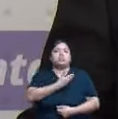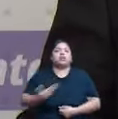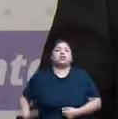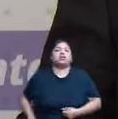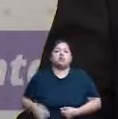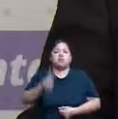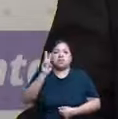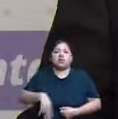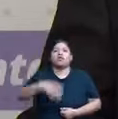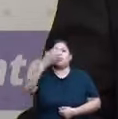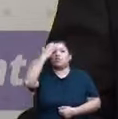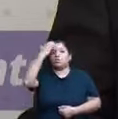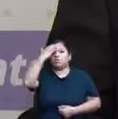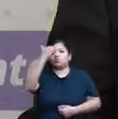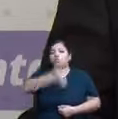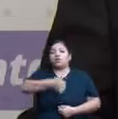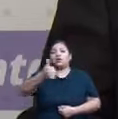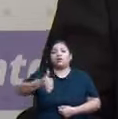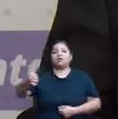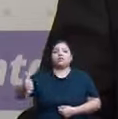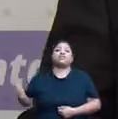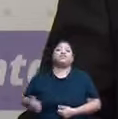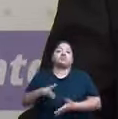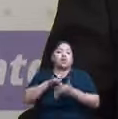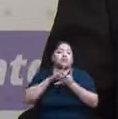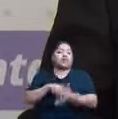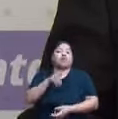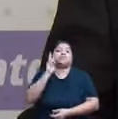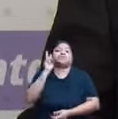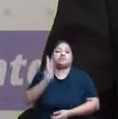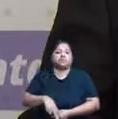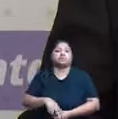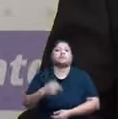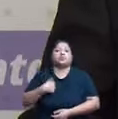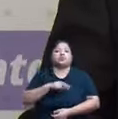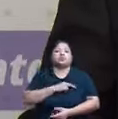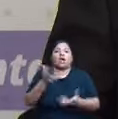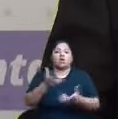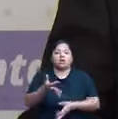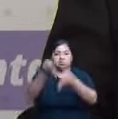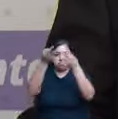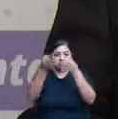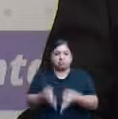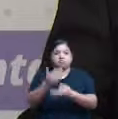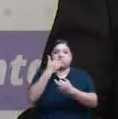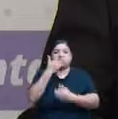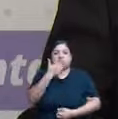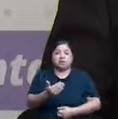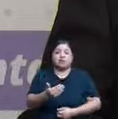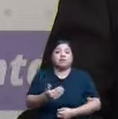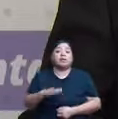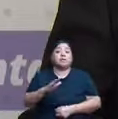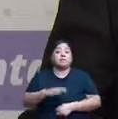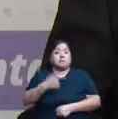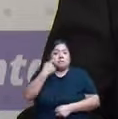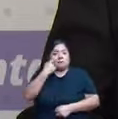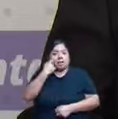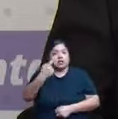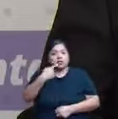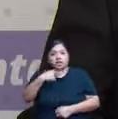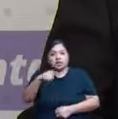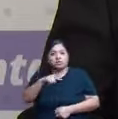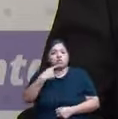sus necesidades, que realmente los va a apoyar y que vamos a hacer las cosas correctamente. La mayoría de las denuncias que llegan a